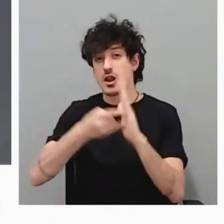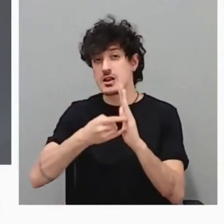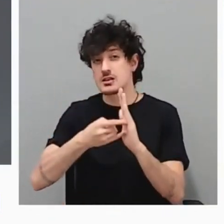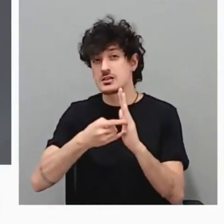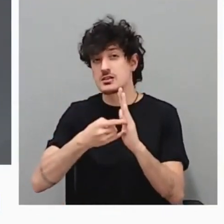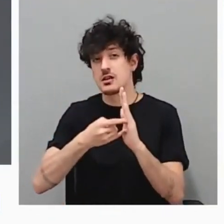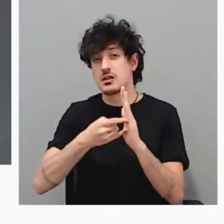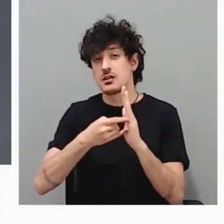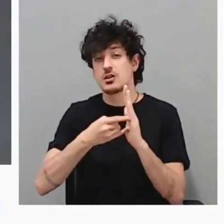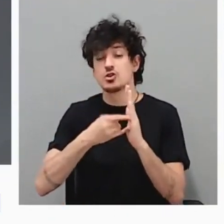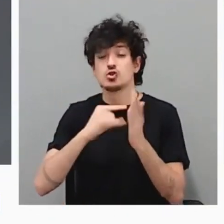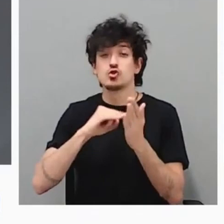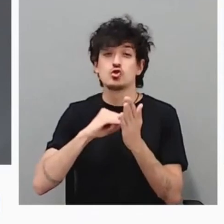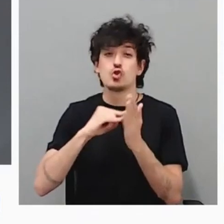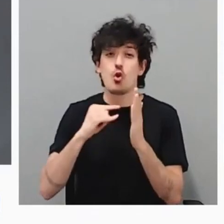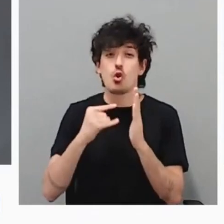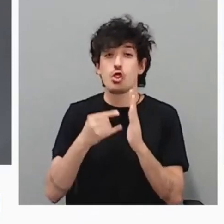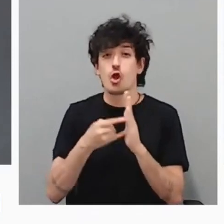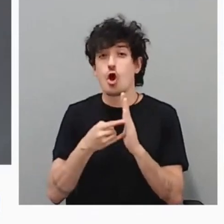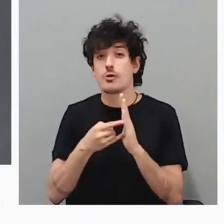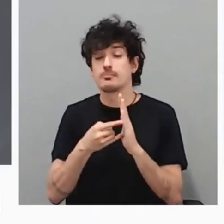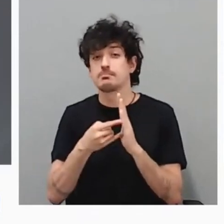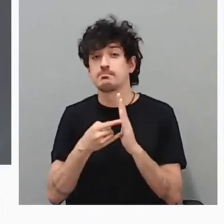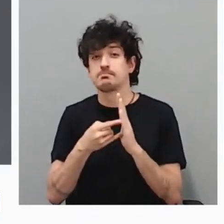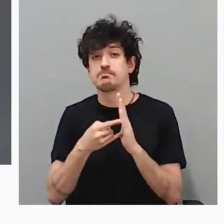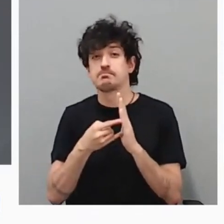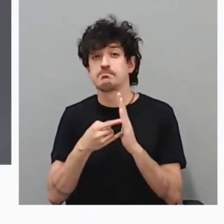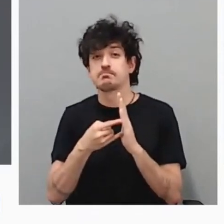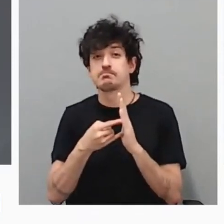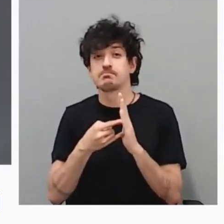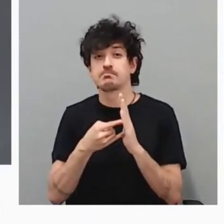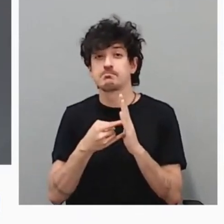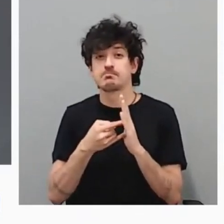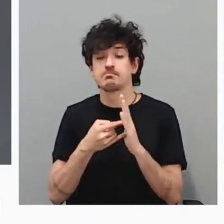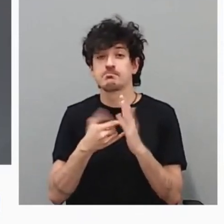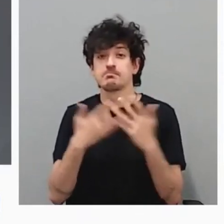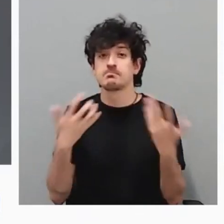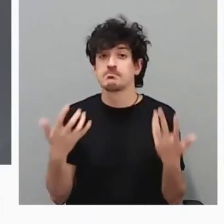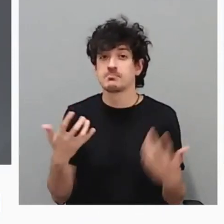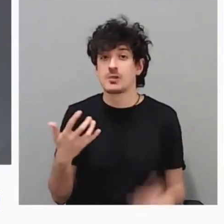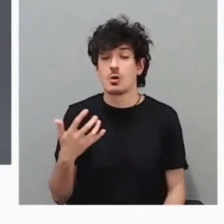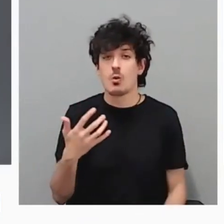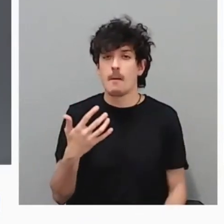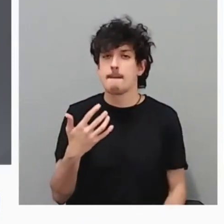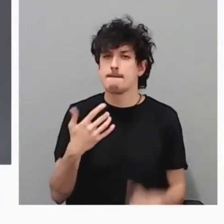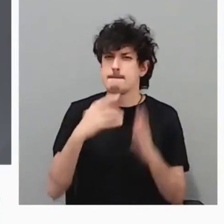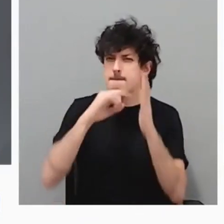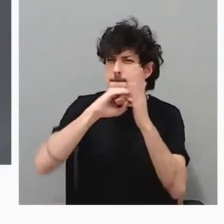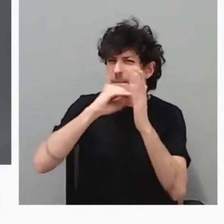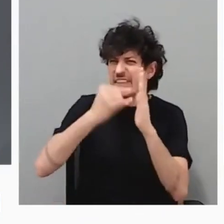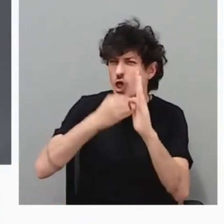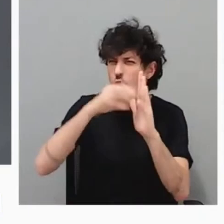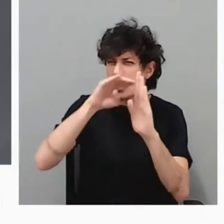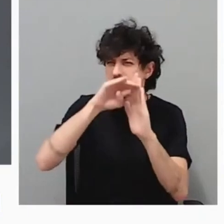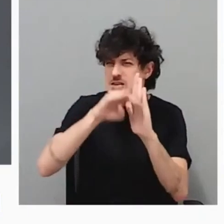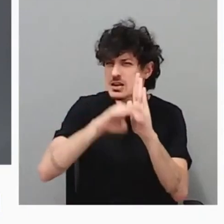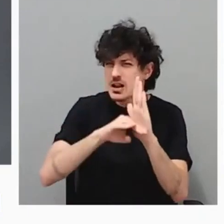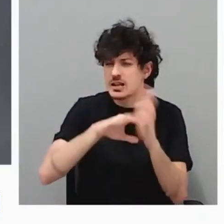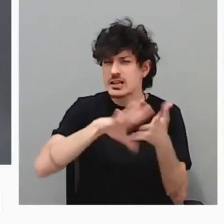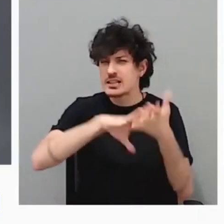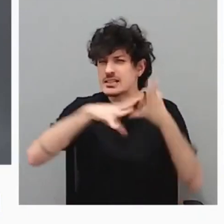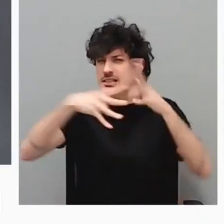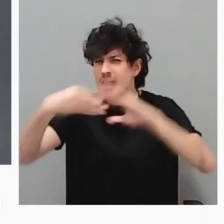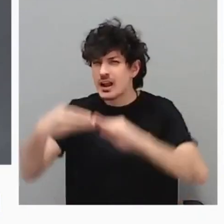quizá donde tenemos que integrar no solo una metodología, sino dispositivos. Una